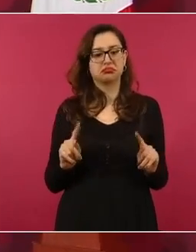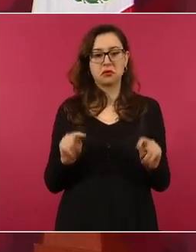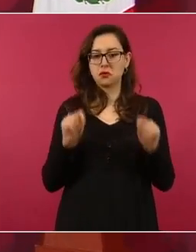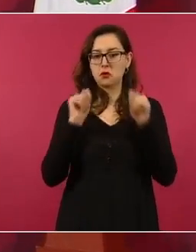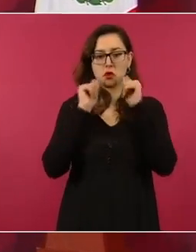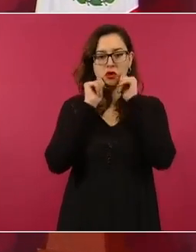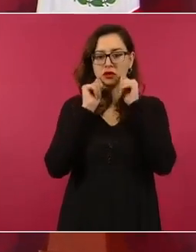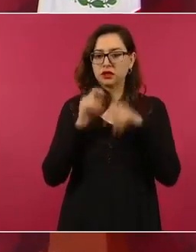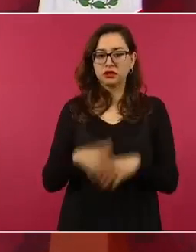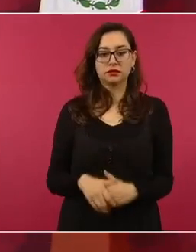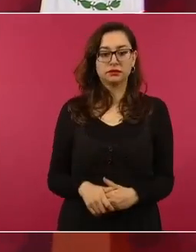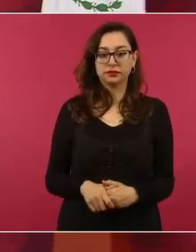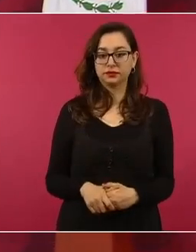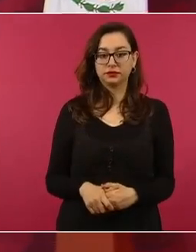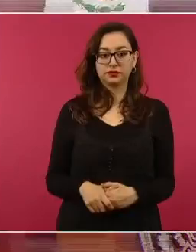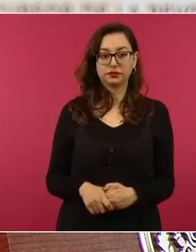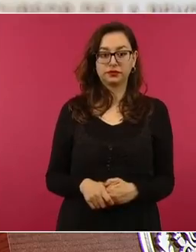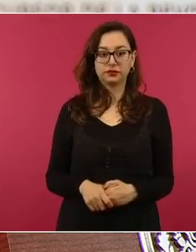anonadado,